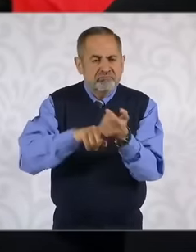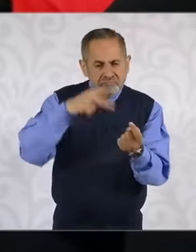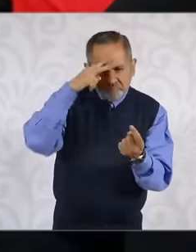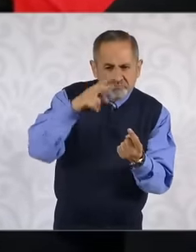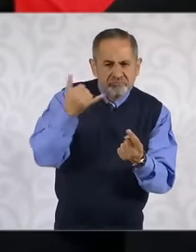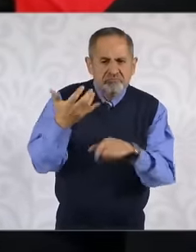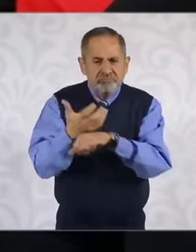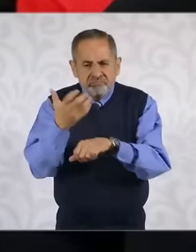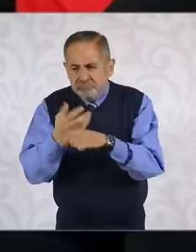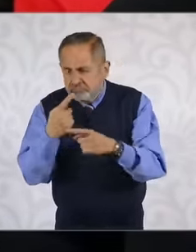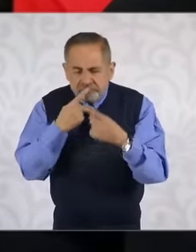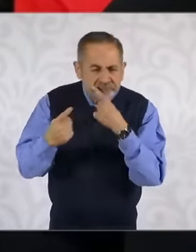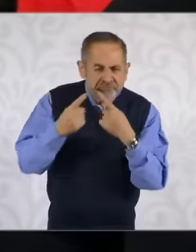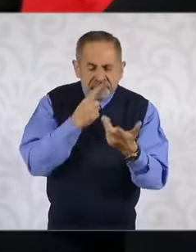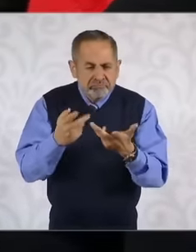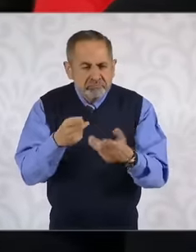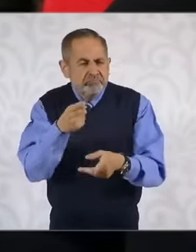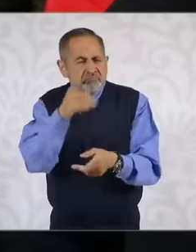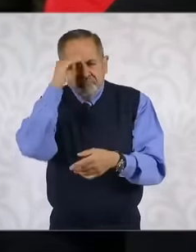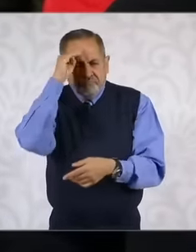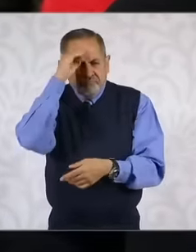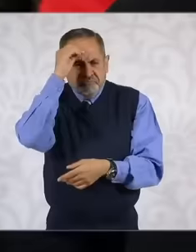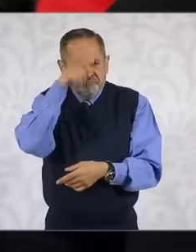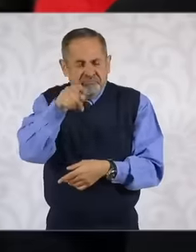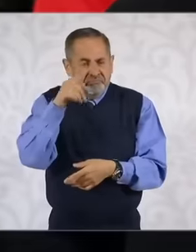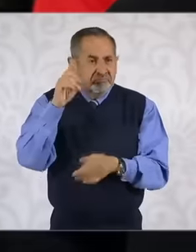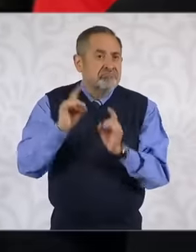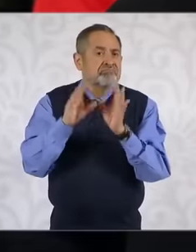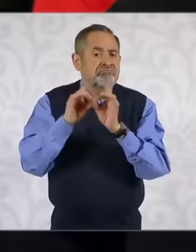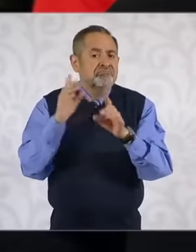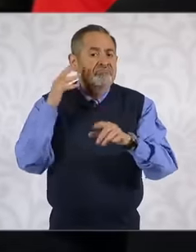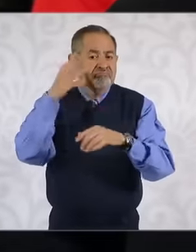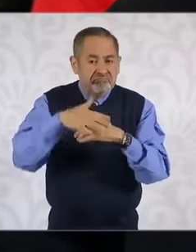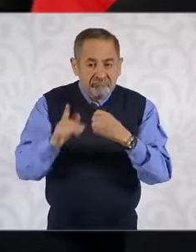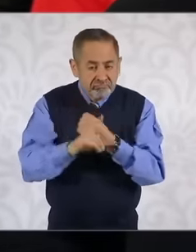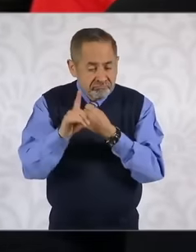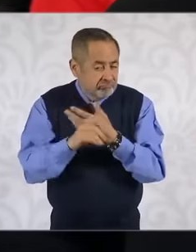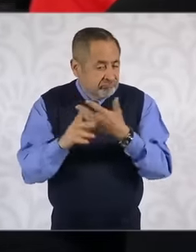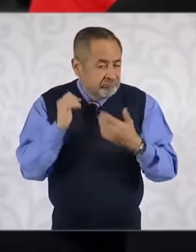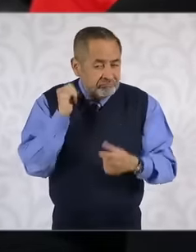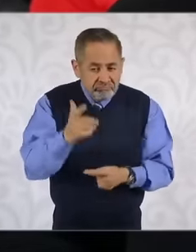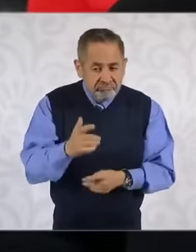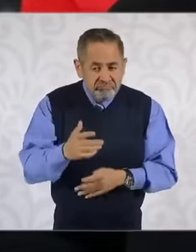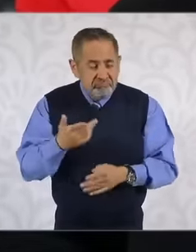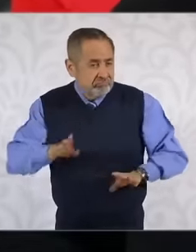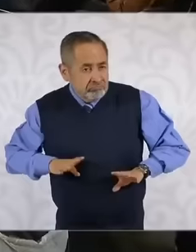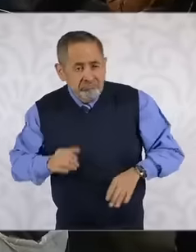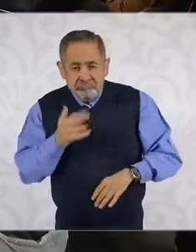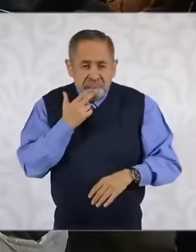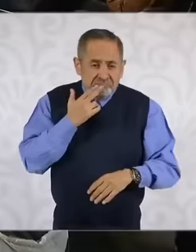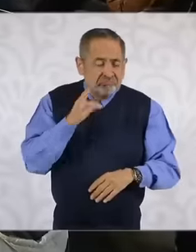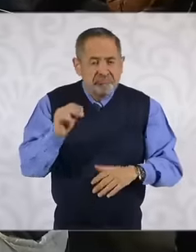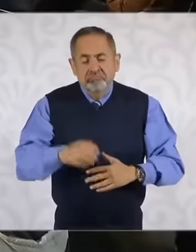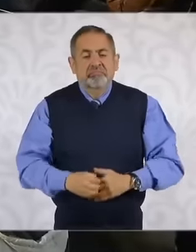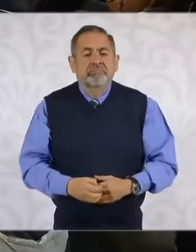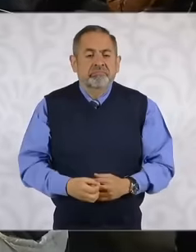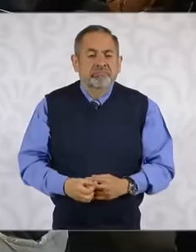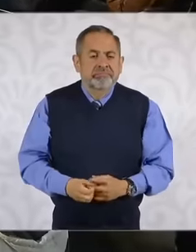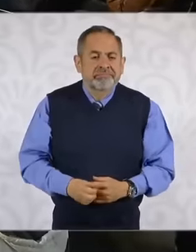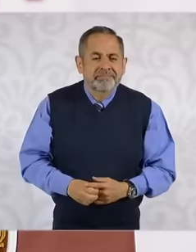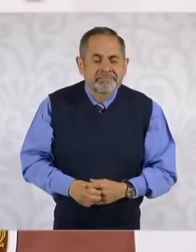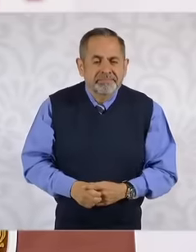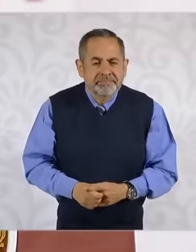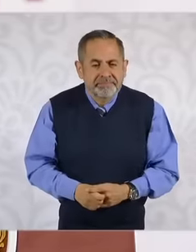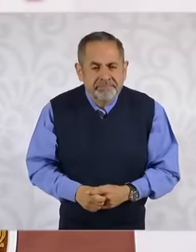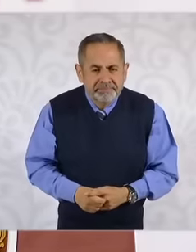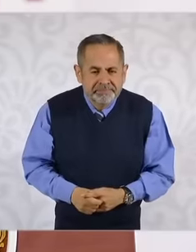2026. ¿Qué repercusiones piensa usted que podría traer a México? ¿Esto sería conveniente? Sí,